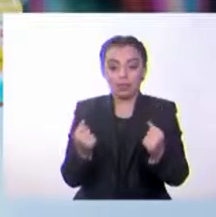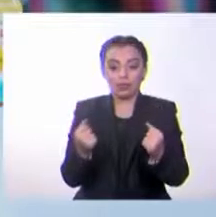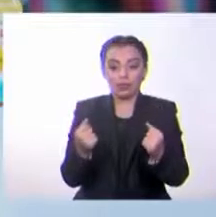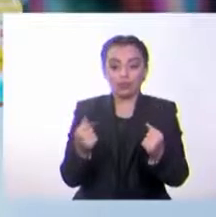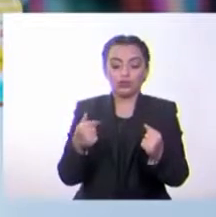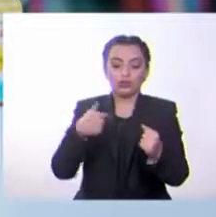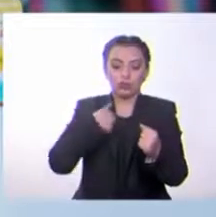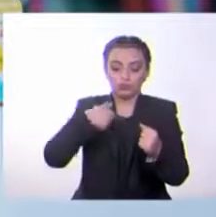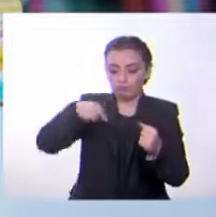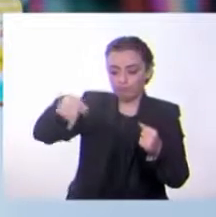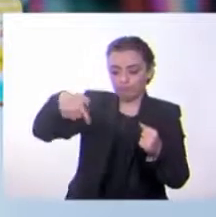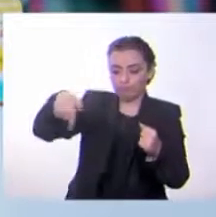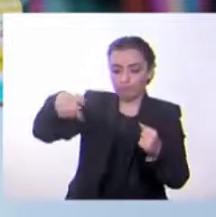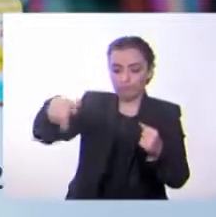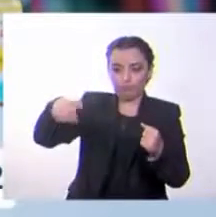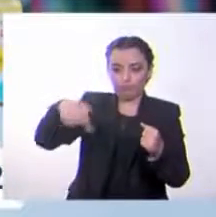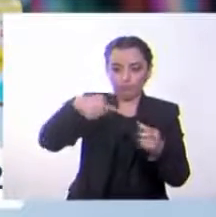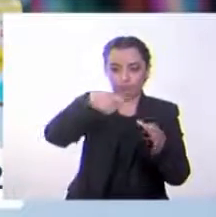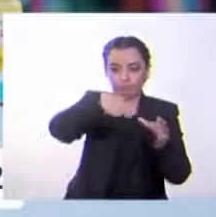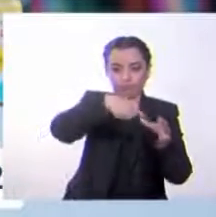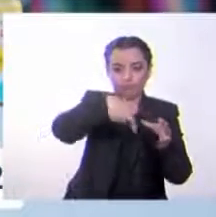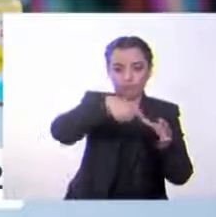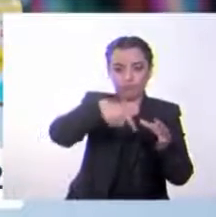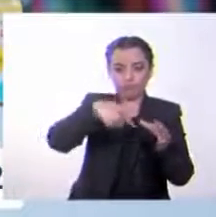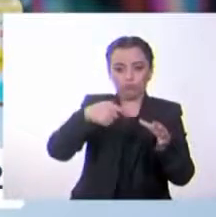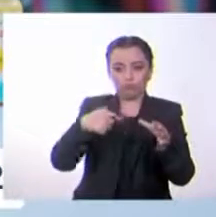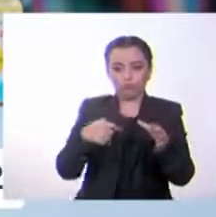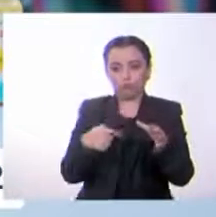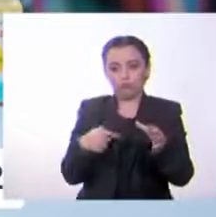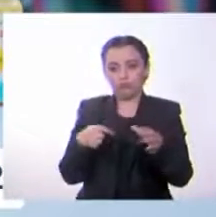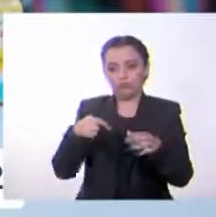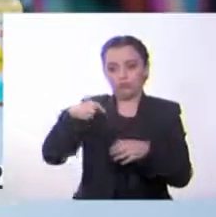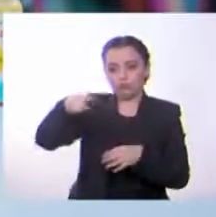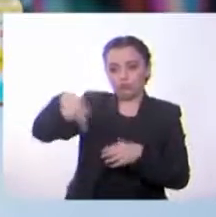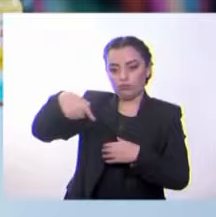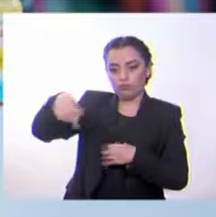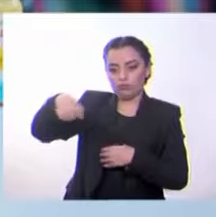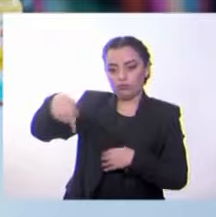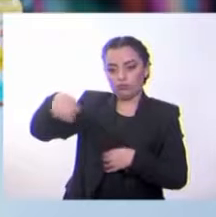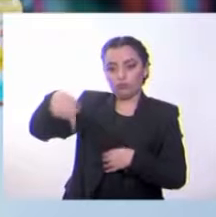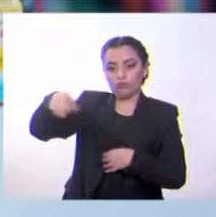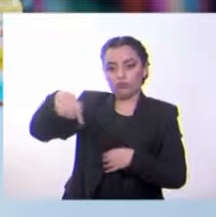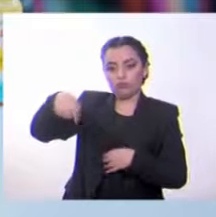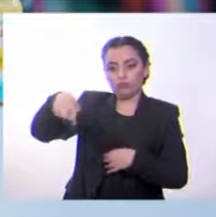agitar. Así que tomamos un agitador.